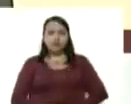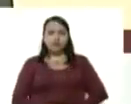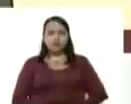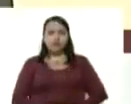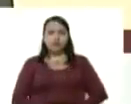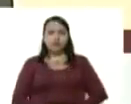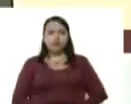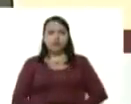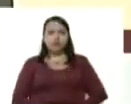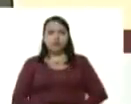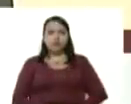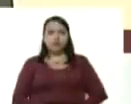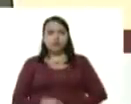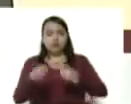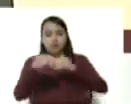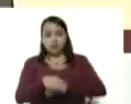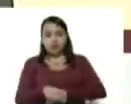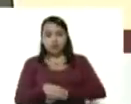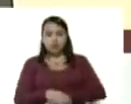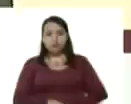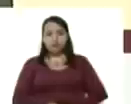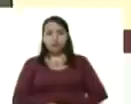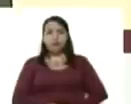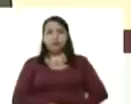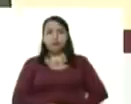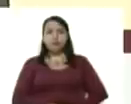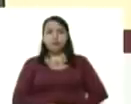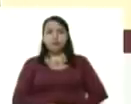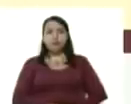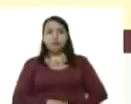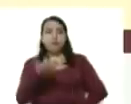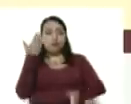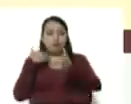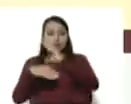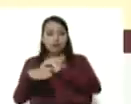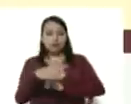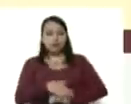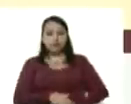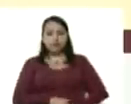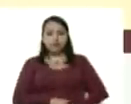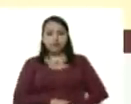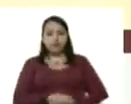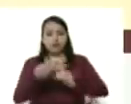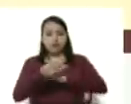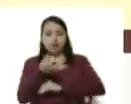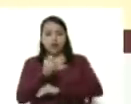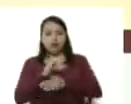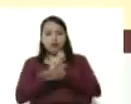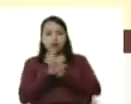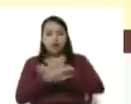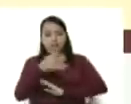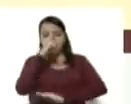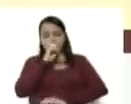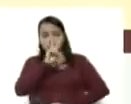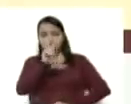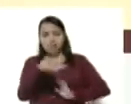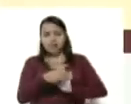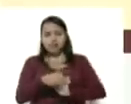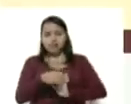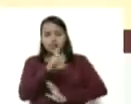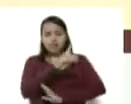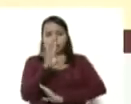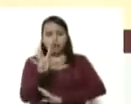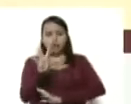oficiante. El anterior, Norman Girvan, había fallecido en el año 2014 y estábamos nosotros en plenas